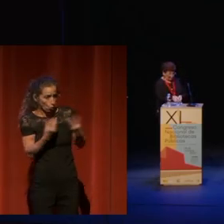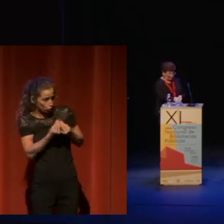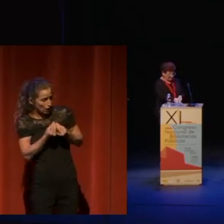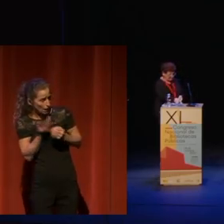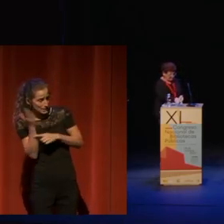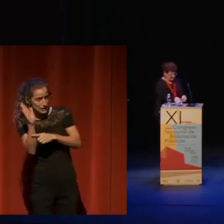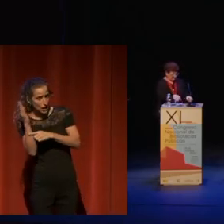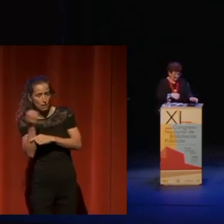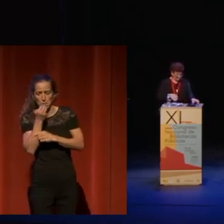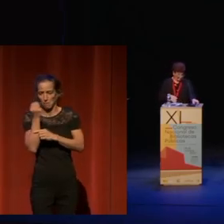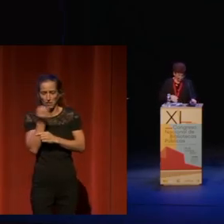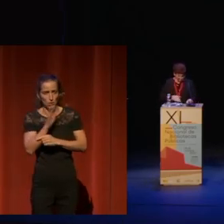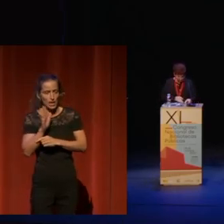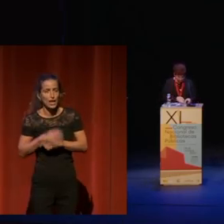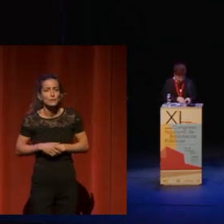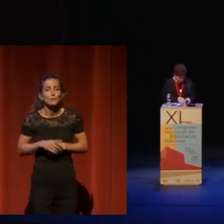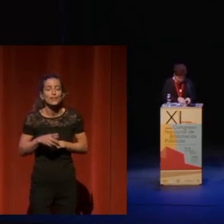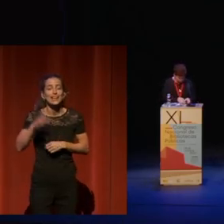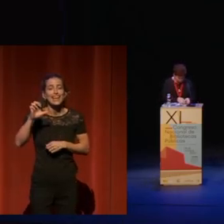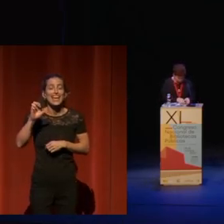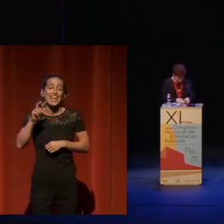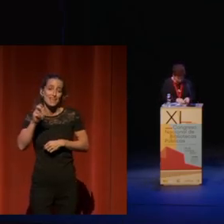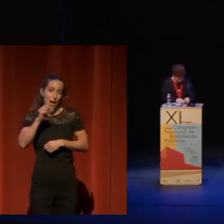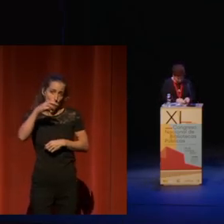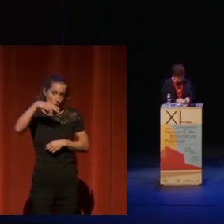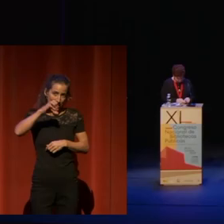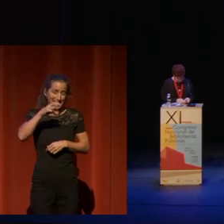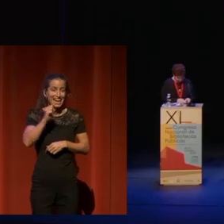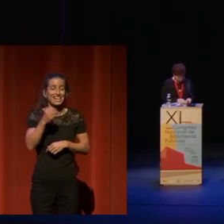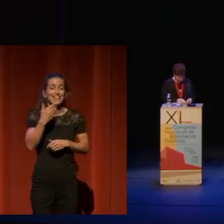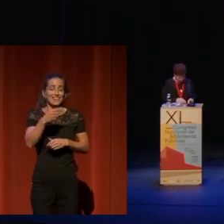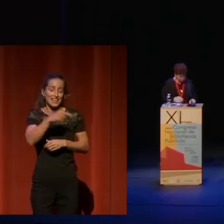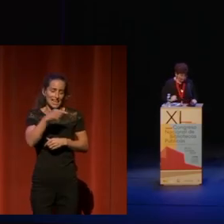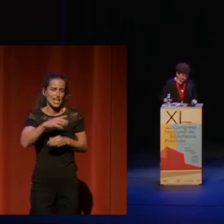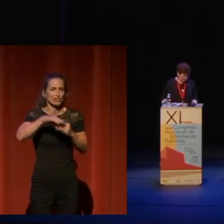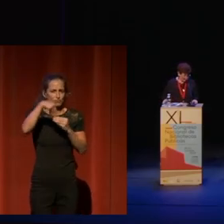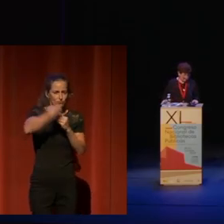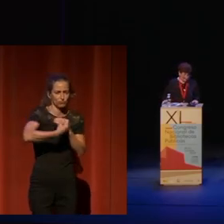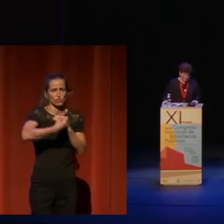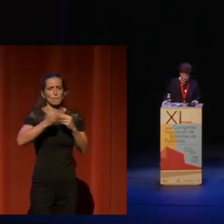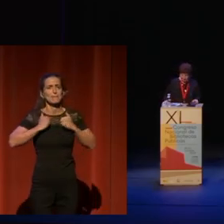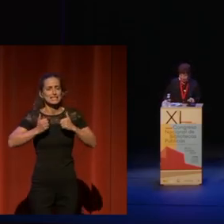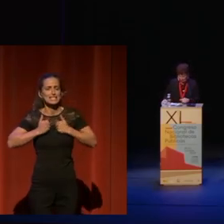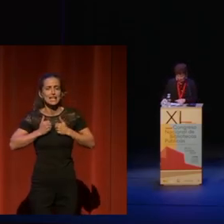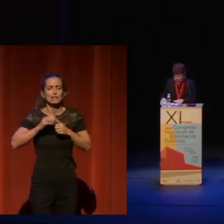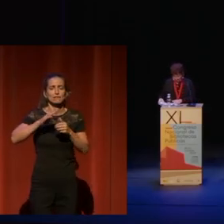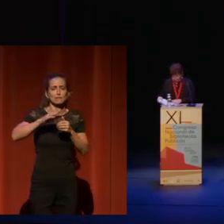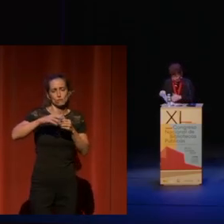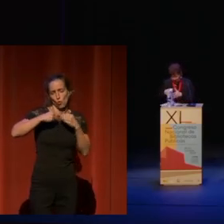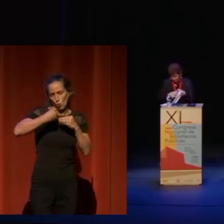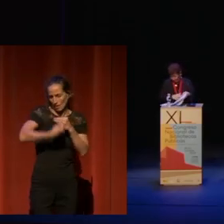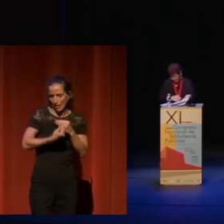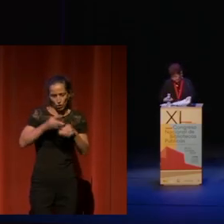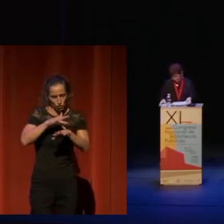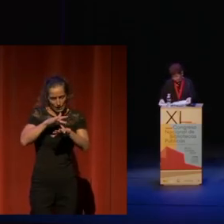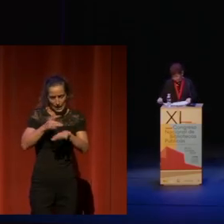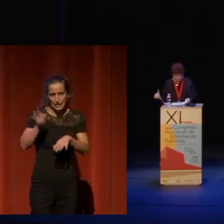fenomenal. Pues Eva Morera Gracia, graduada en Información y Documentación y máster en Información y Documentación Digital